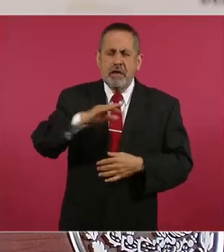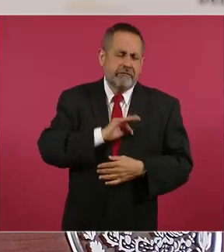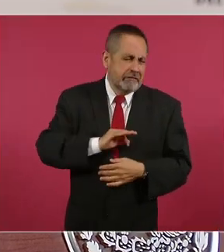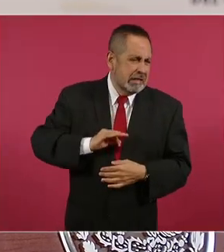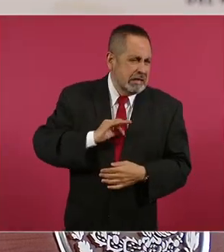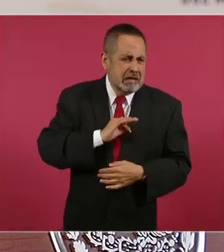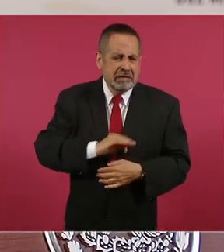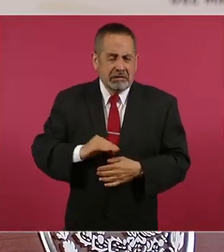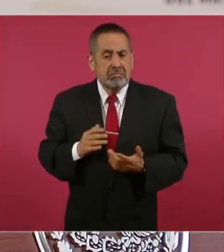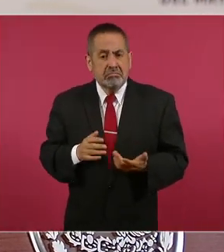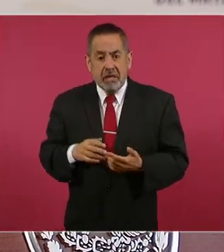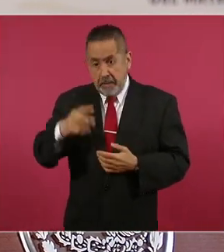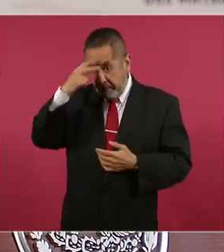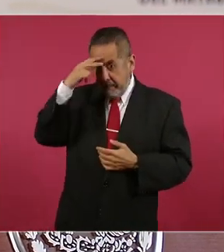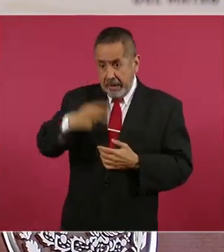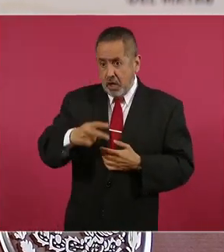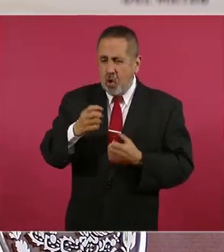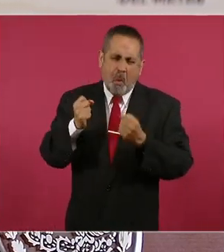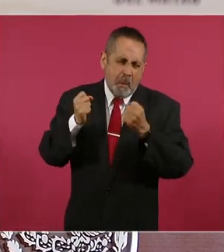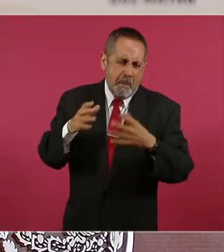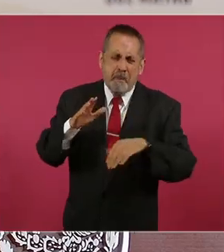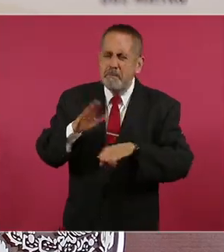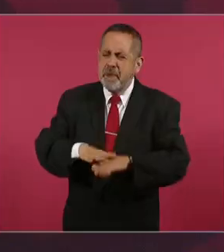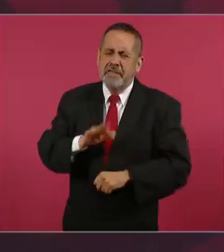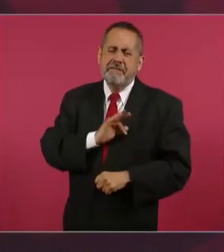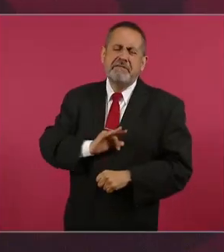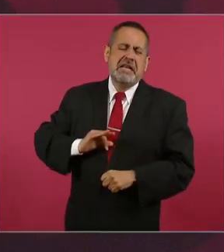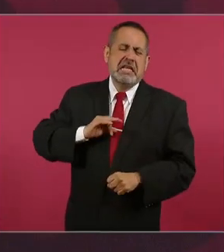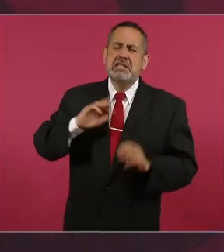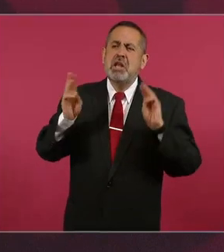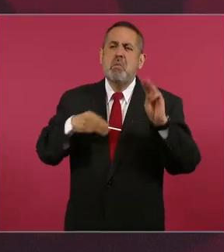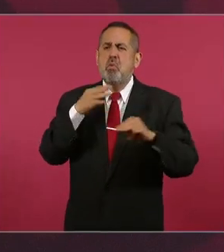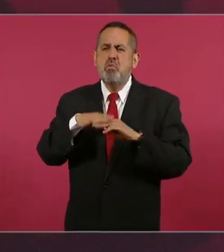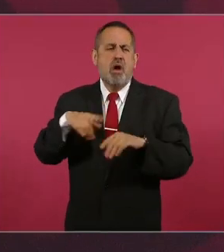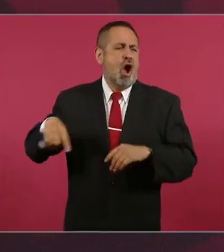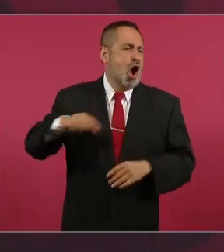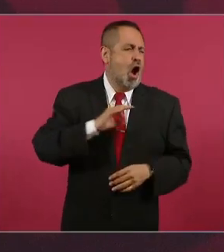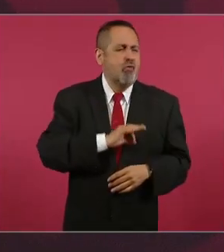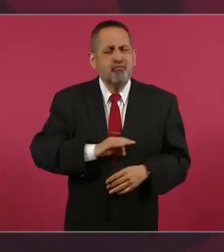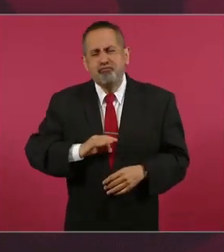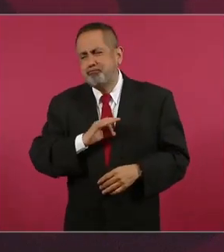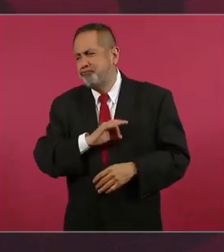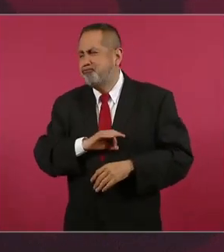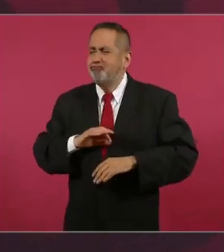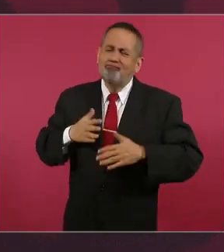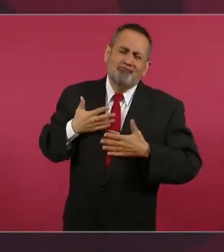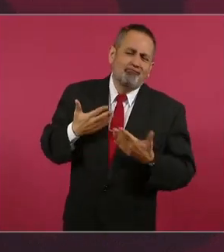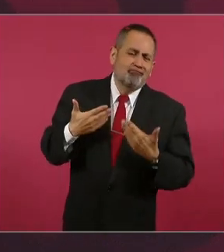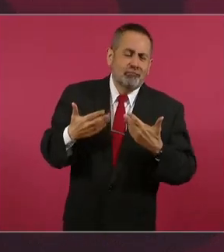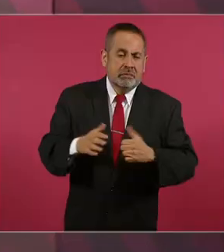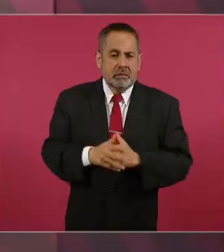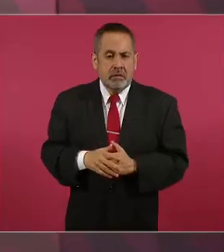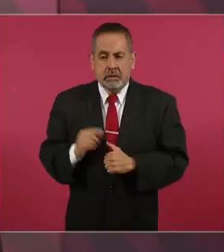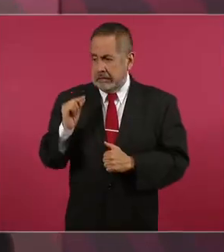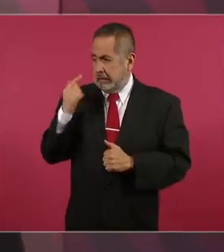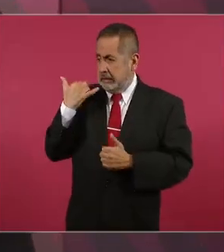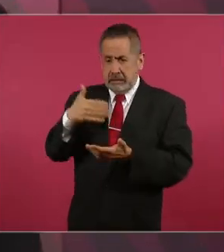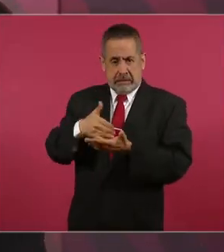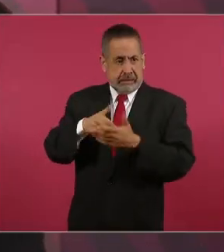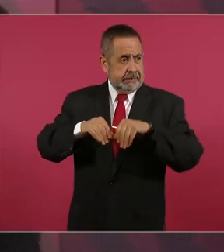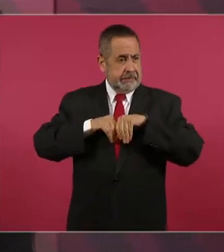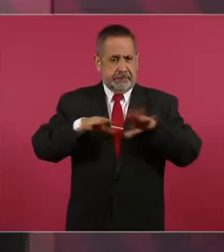Es de los pueblos más felices del mundo, el pueblo de México. Acaba de salir una